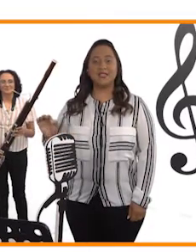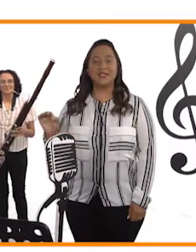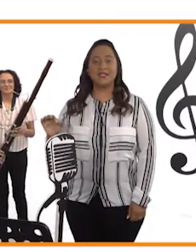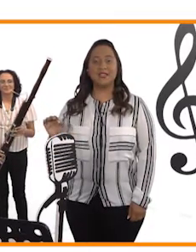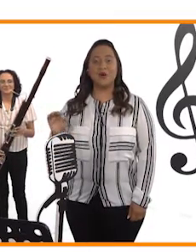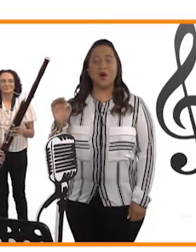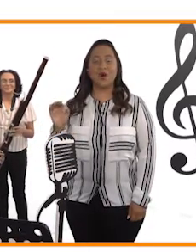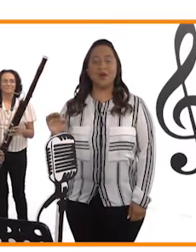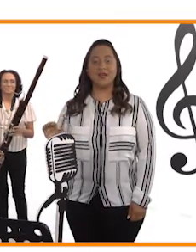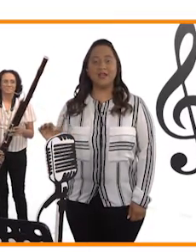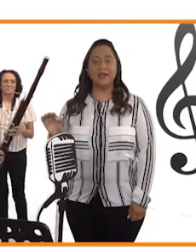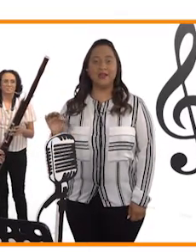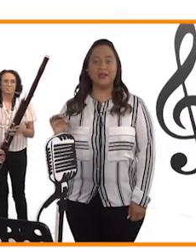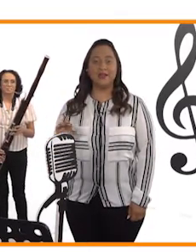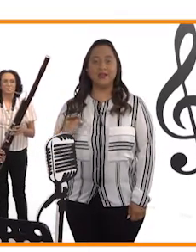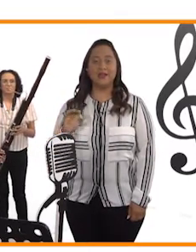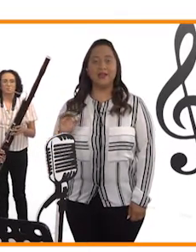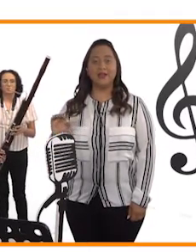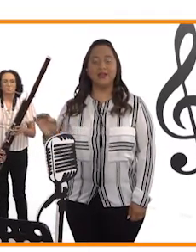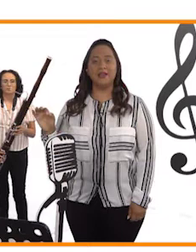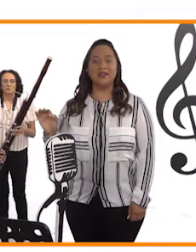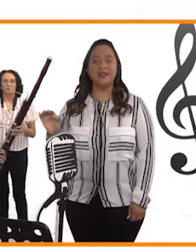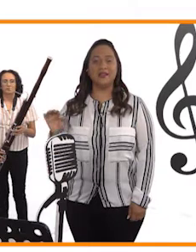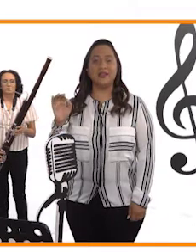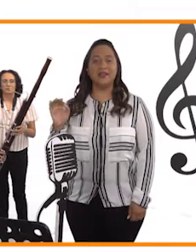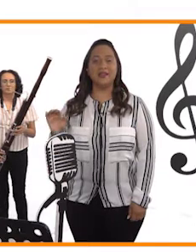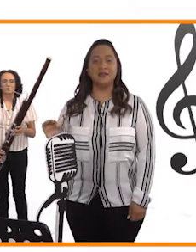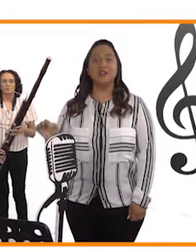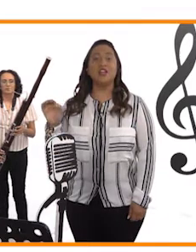Sol, si, do, re.